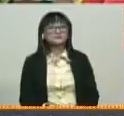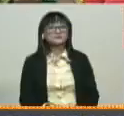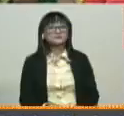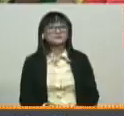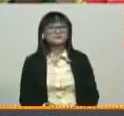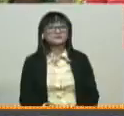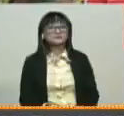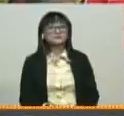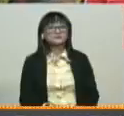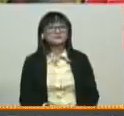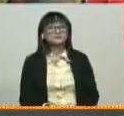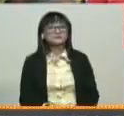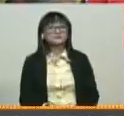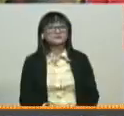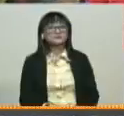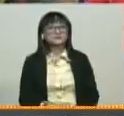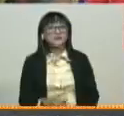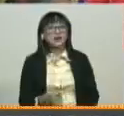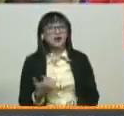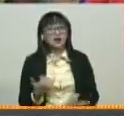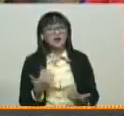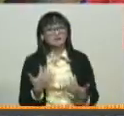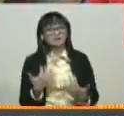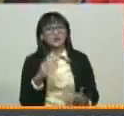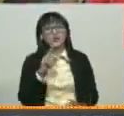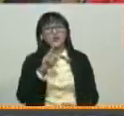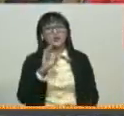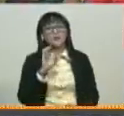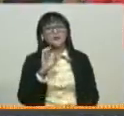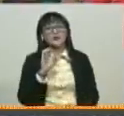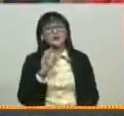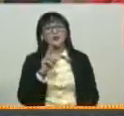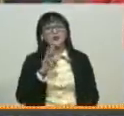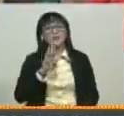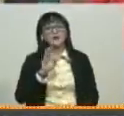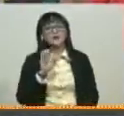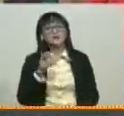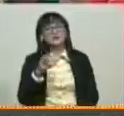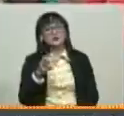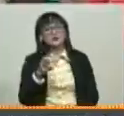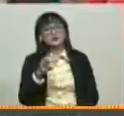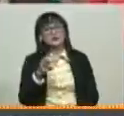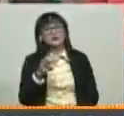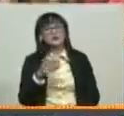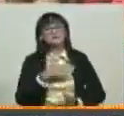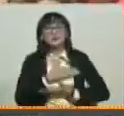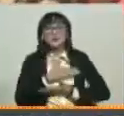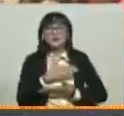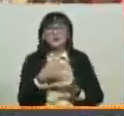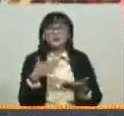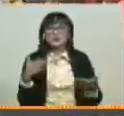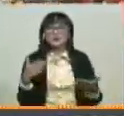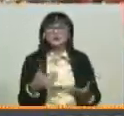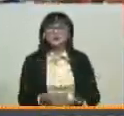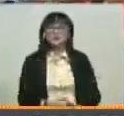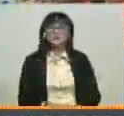Me dirijo a las VC, a las unidades de batalla Bolívar Chávez ampliadas.